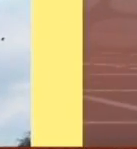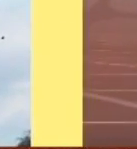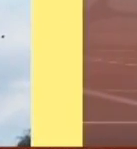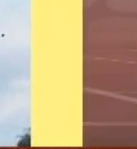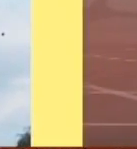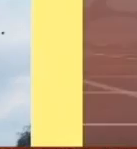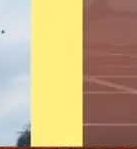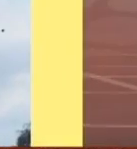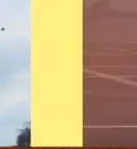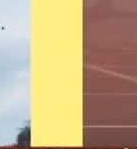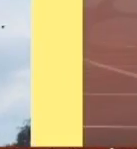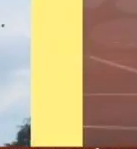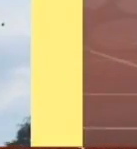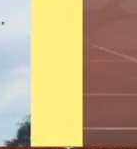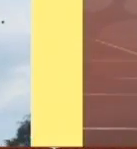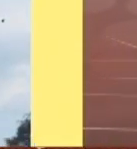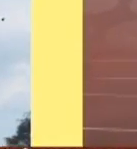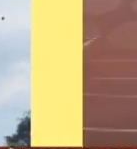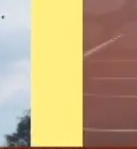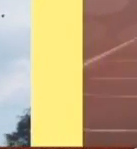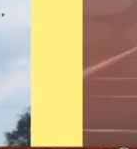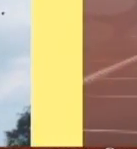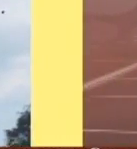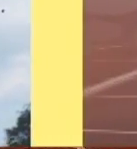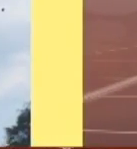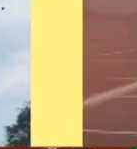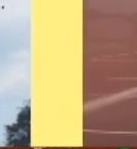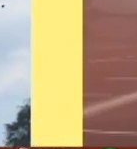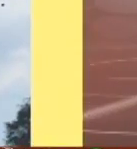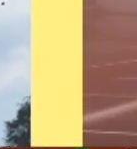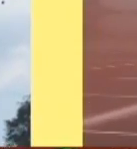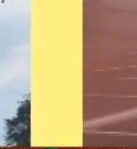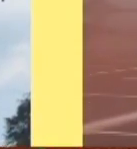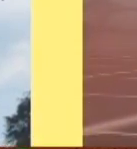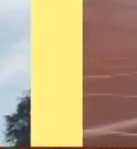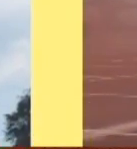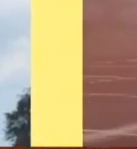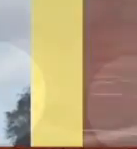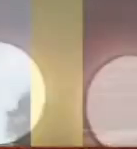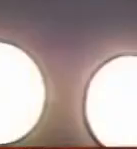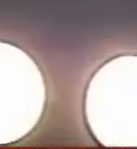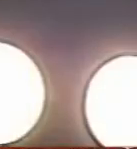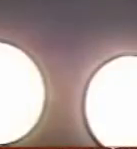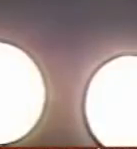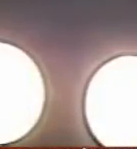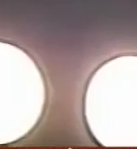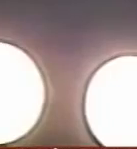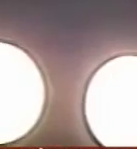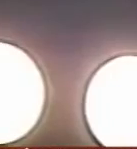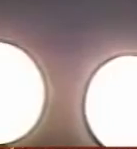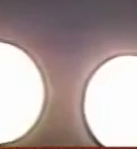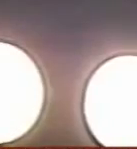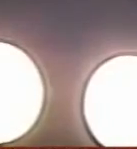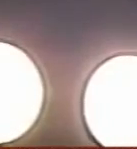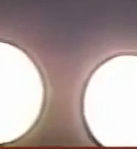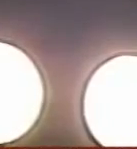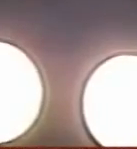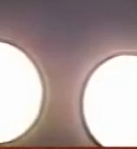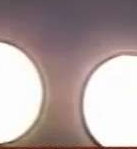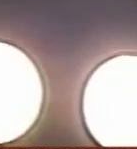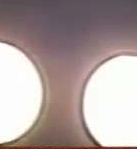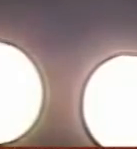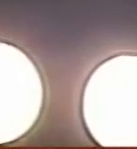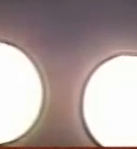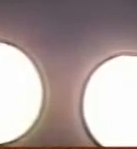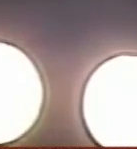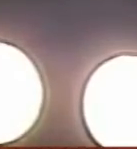estos encuentros tienen lugar en un hotel, digamos, como de mediana categoría y pareciera que lo que Baricco